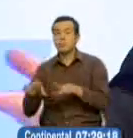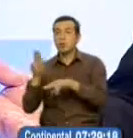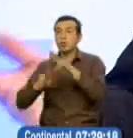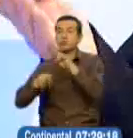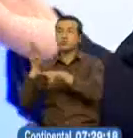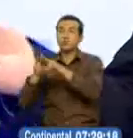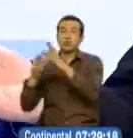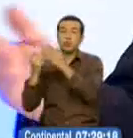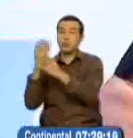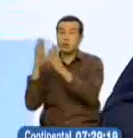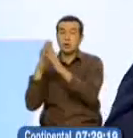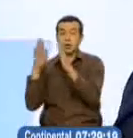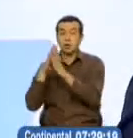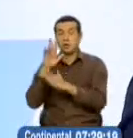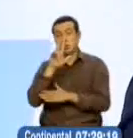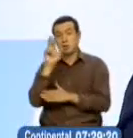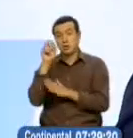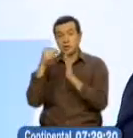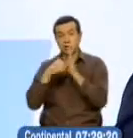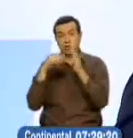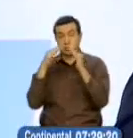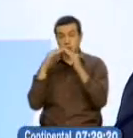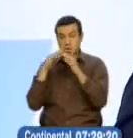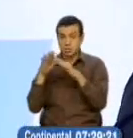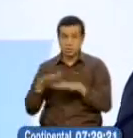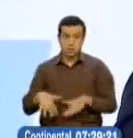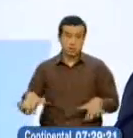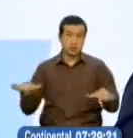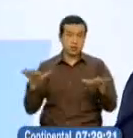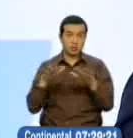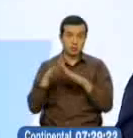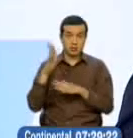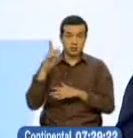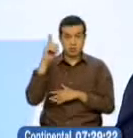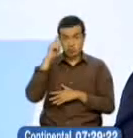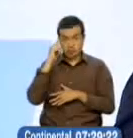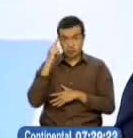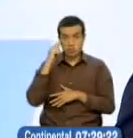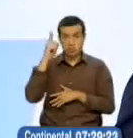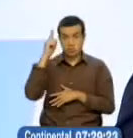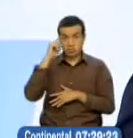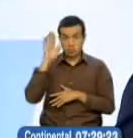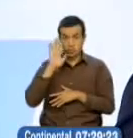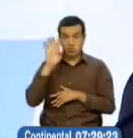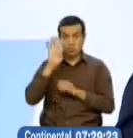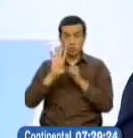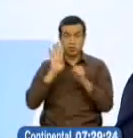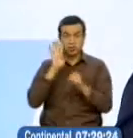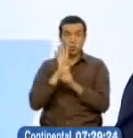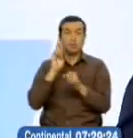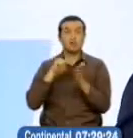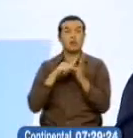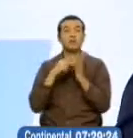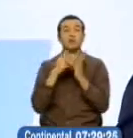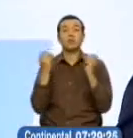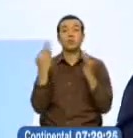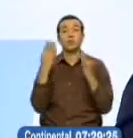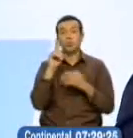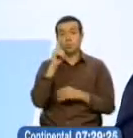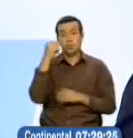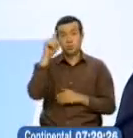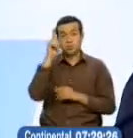urbanizar. Imagínate, 300.000 viviendas, de las que va a ser solamente el Estado en 4 años, significa 1 millón de